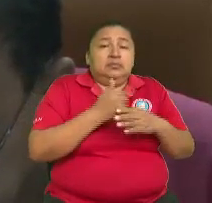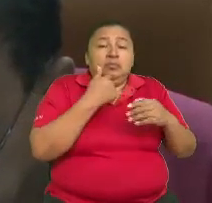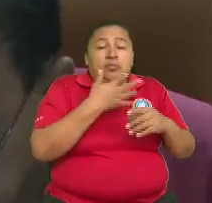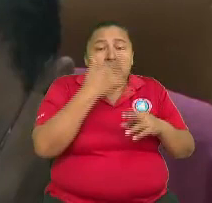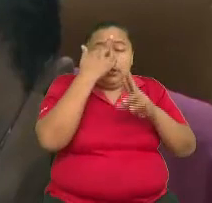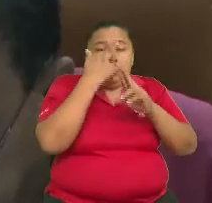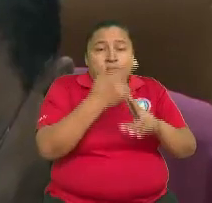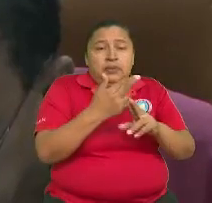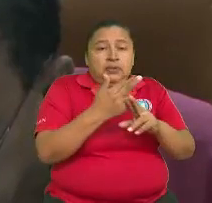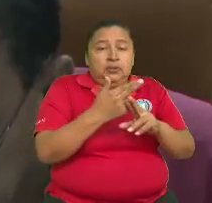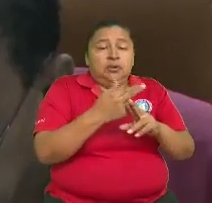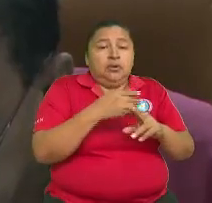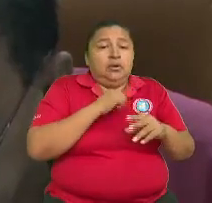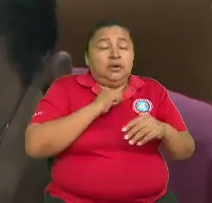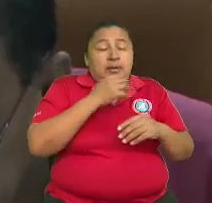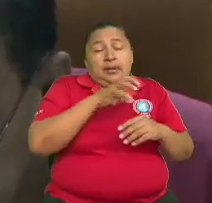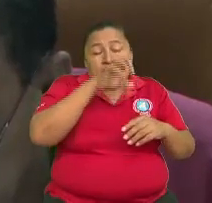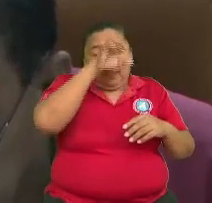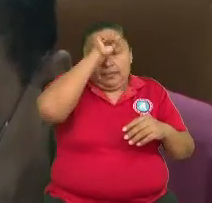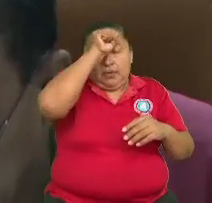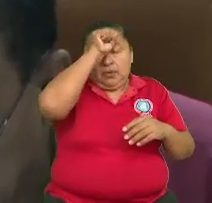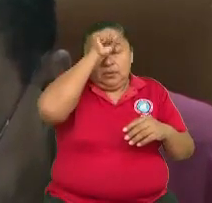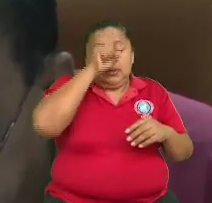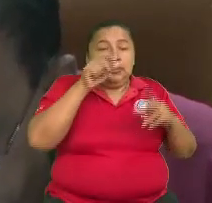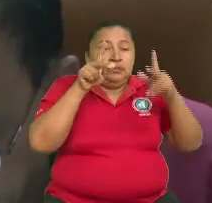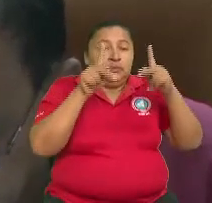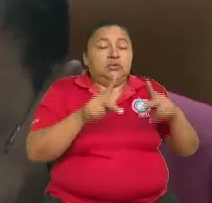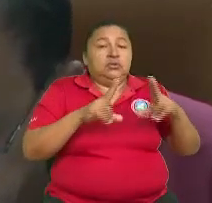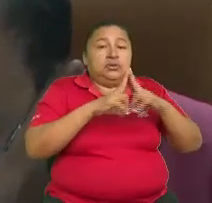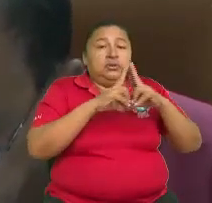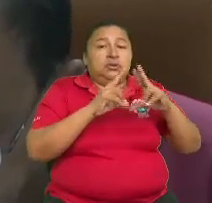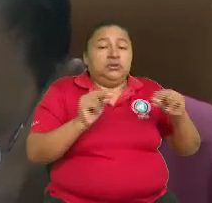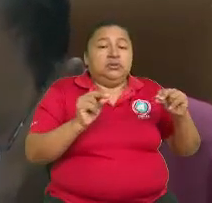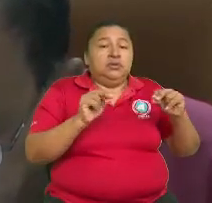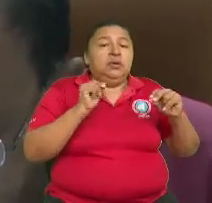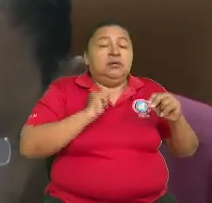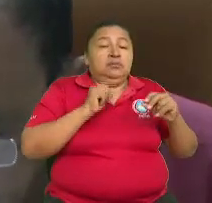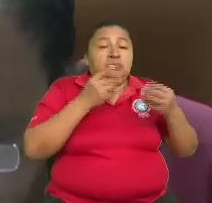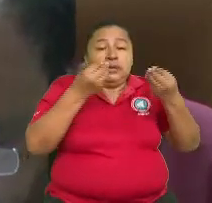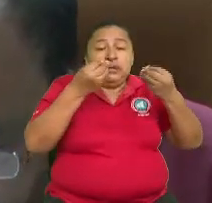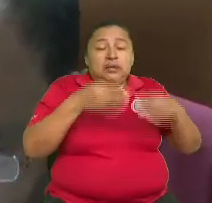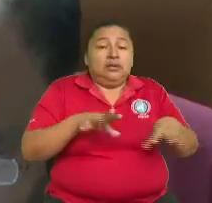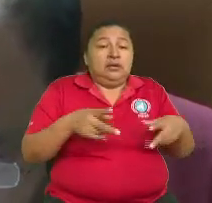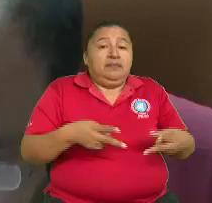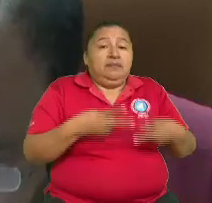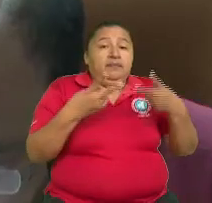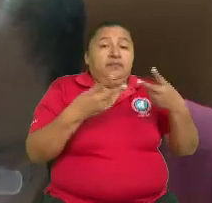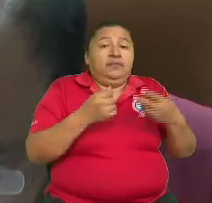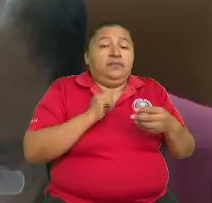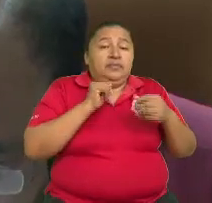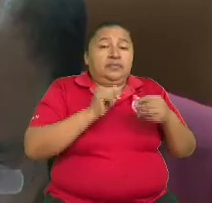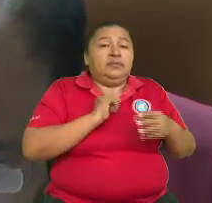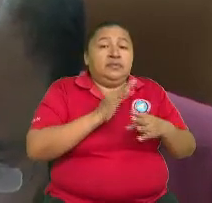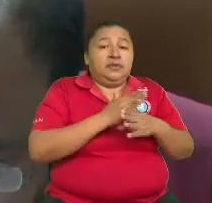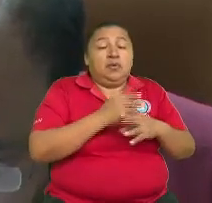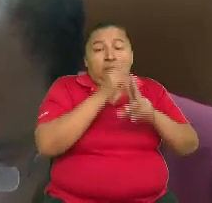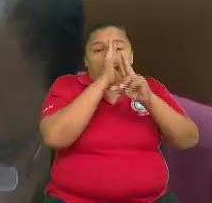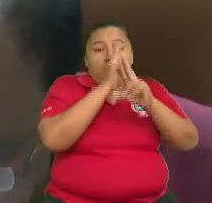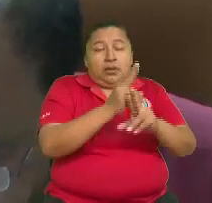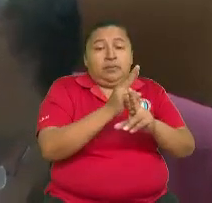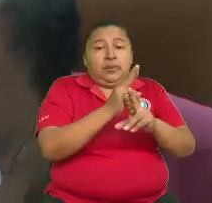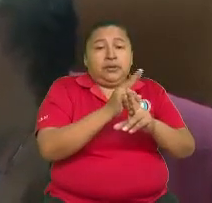la memoria de los nicaragüenses que han perdido la vida, por respeto